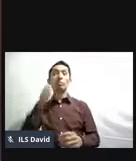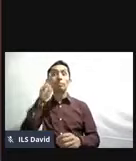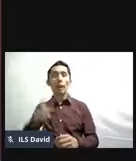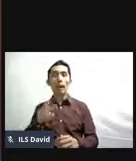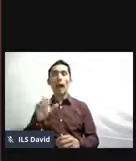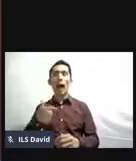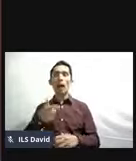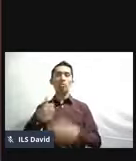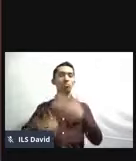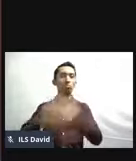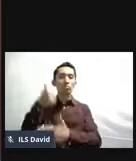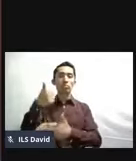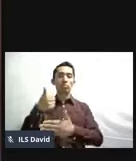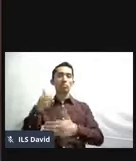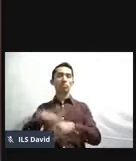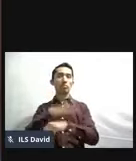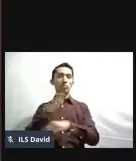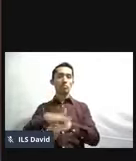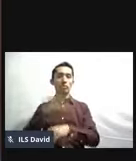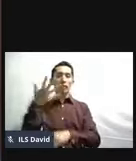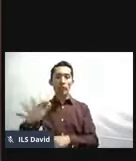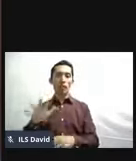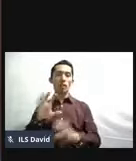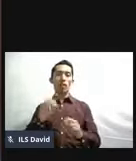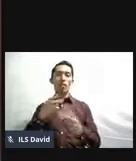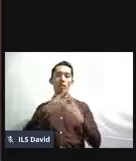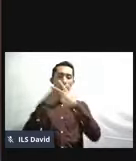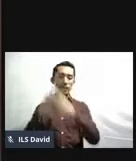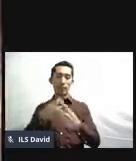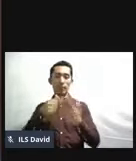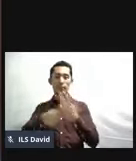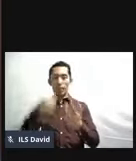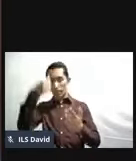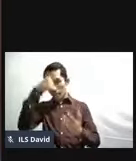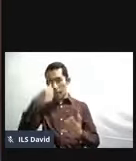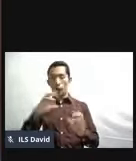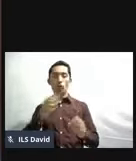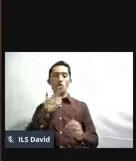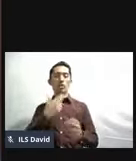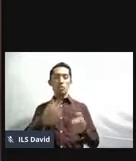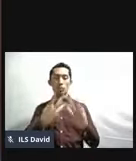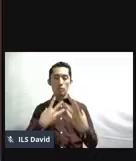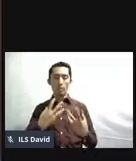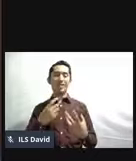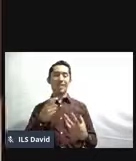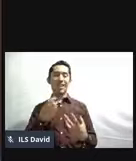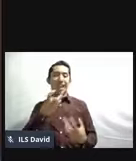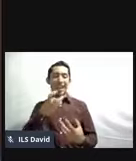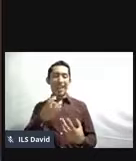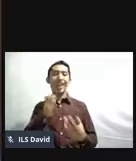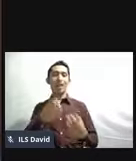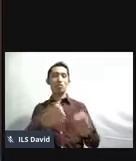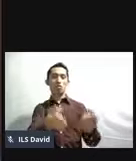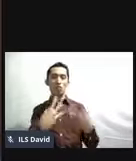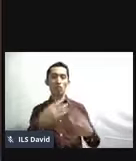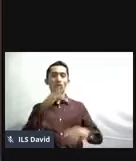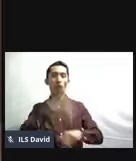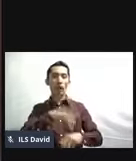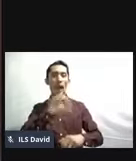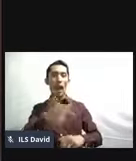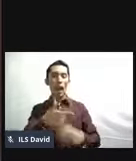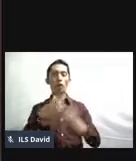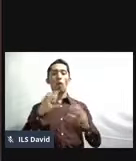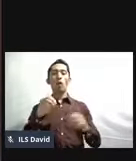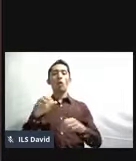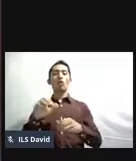año o tener la estrellita en el preescolar o en la primaria, el dulce, etcétera. Llevarte a la tortuga, ¿no? Ya ves que en